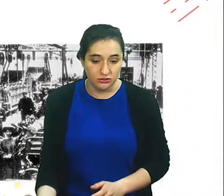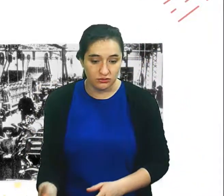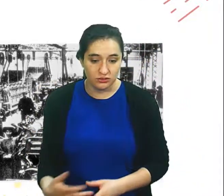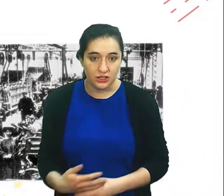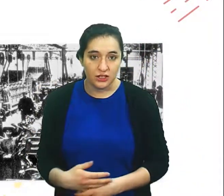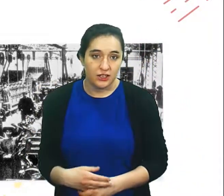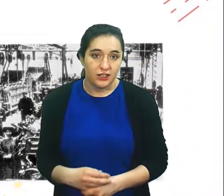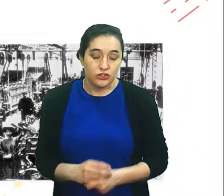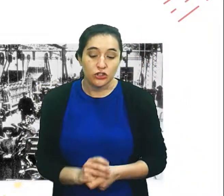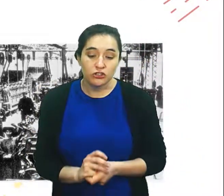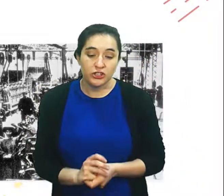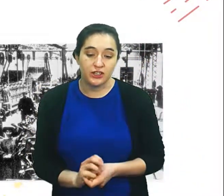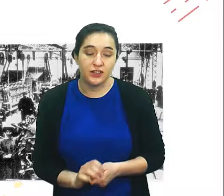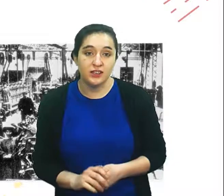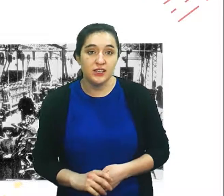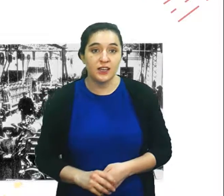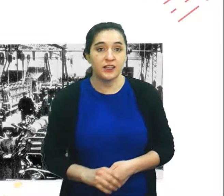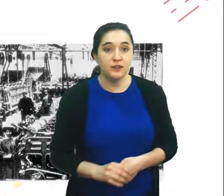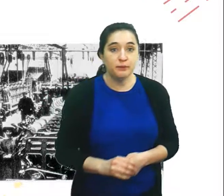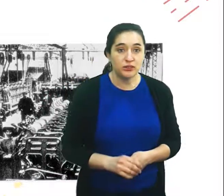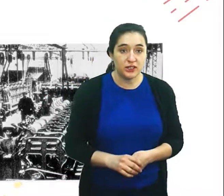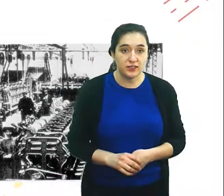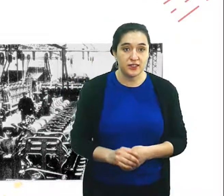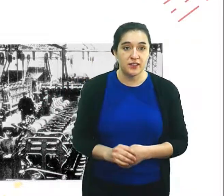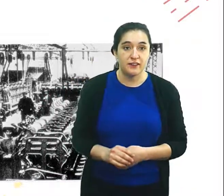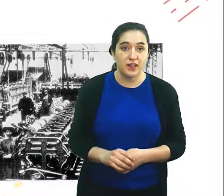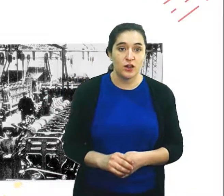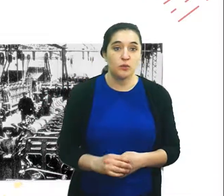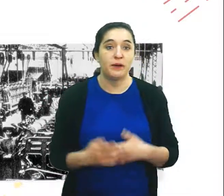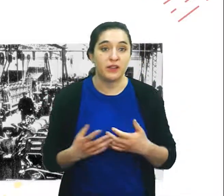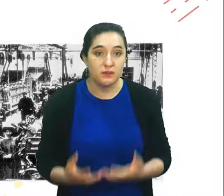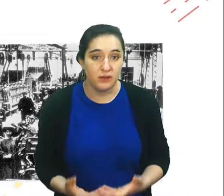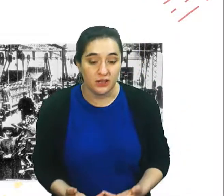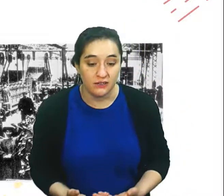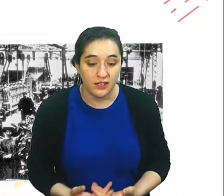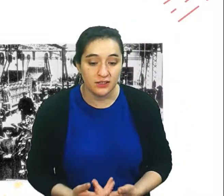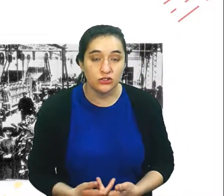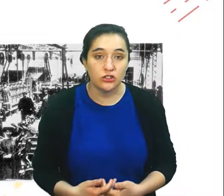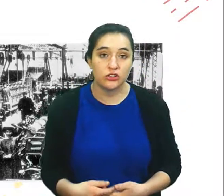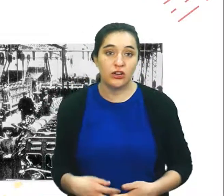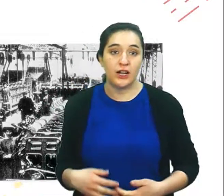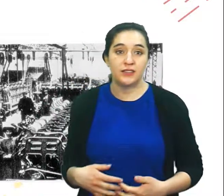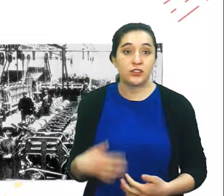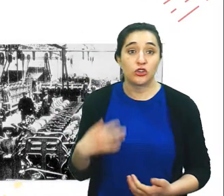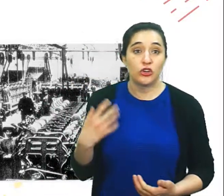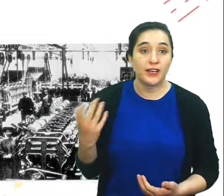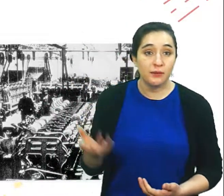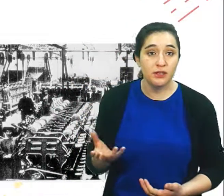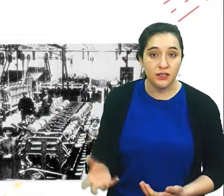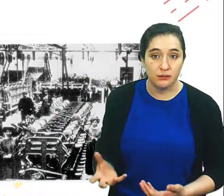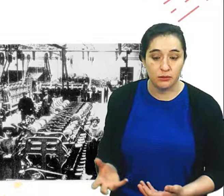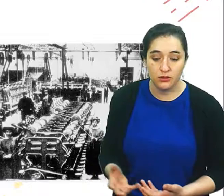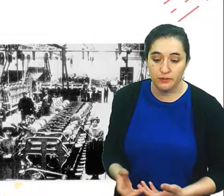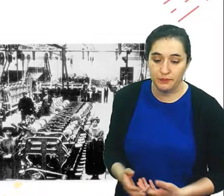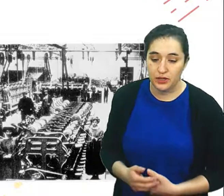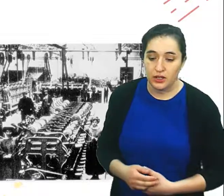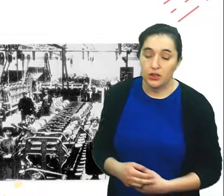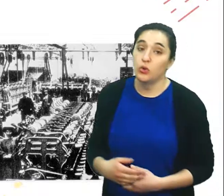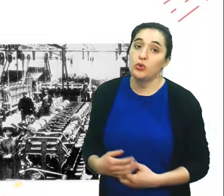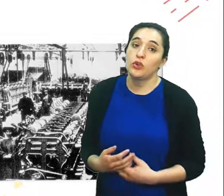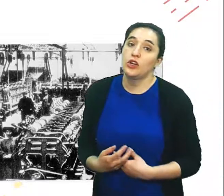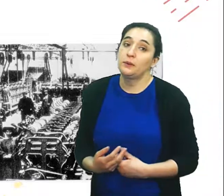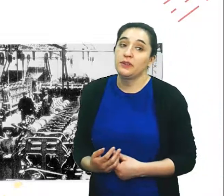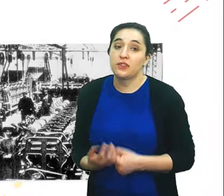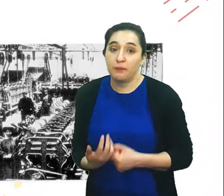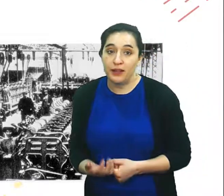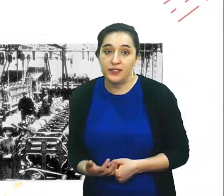industrialización, donde tenía gran importancia y había un paradigma relevante en torno al desarrollo del capitalismo.